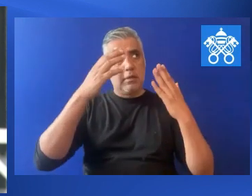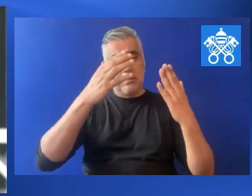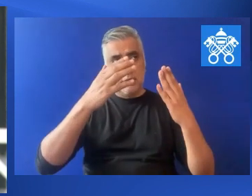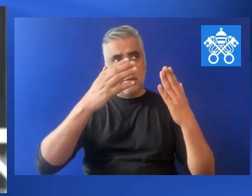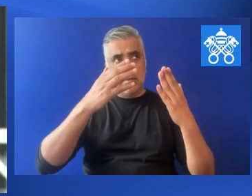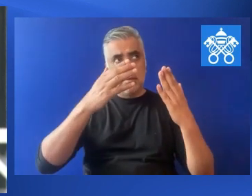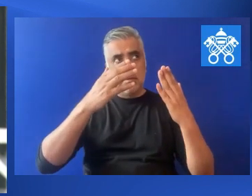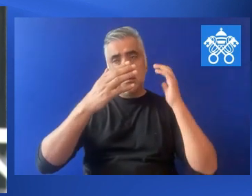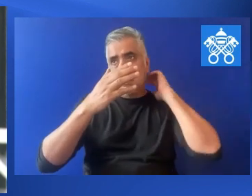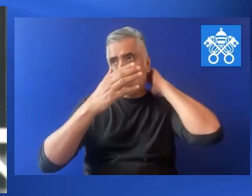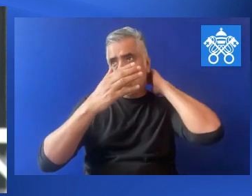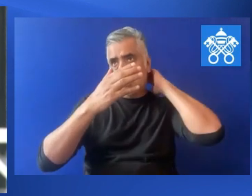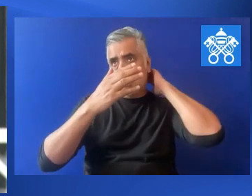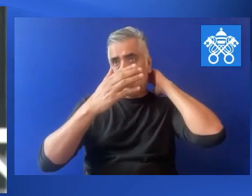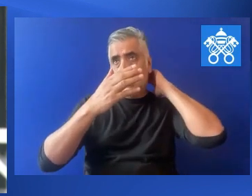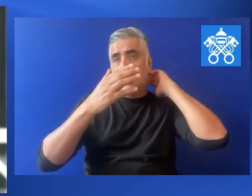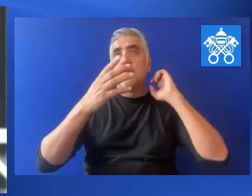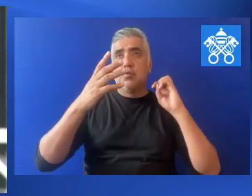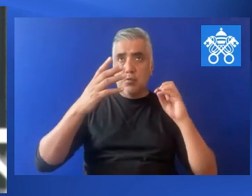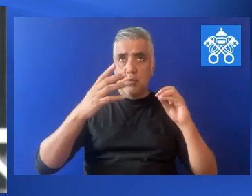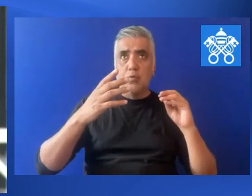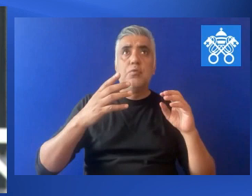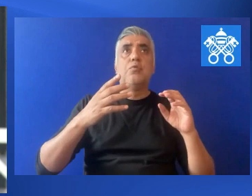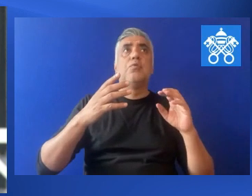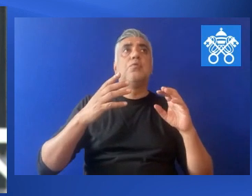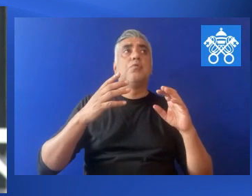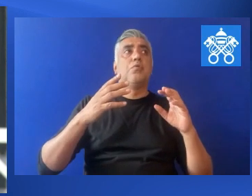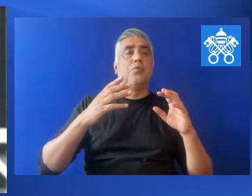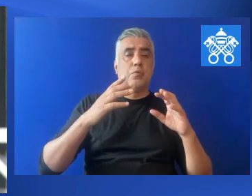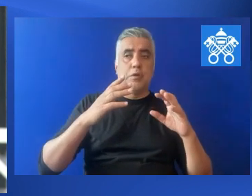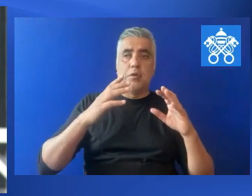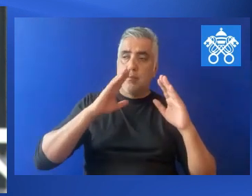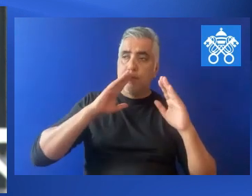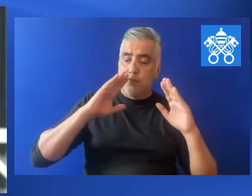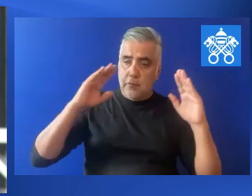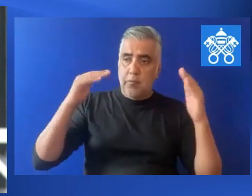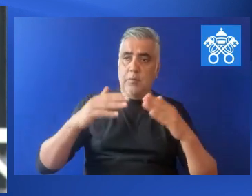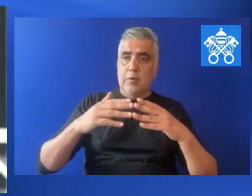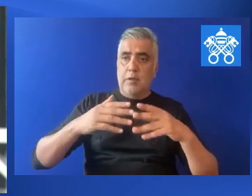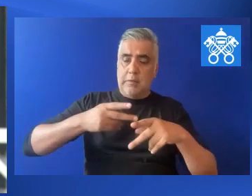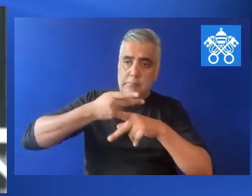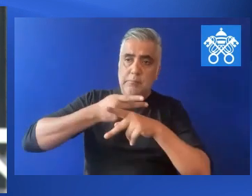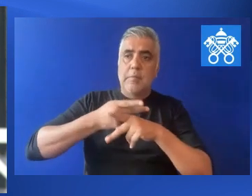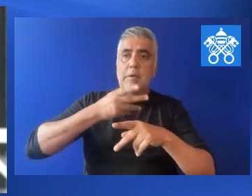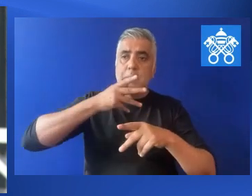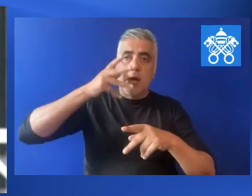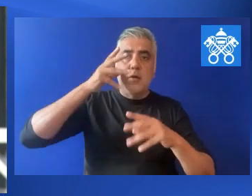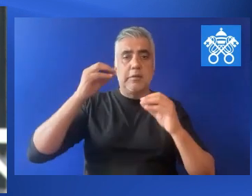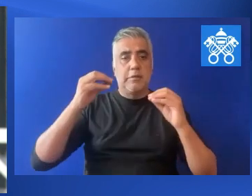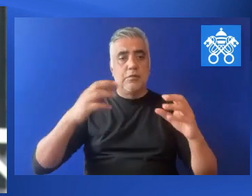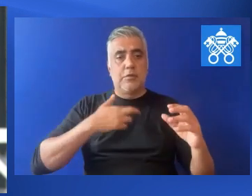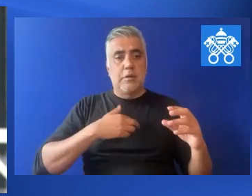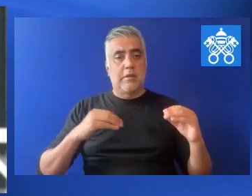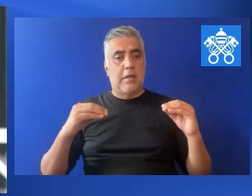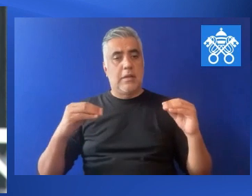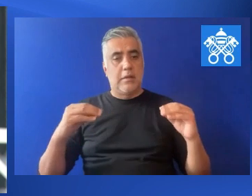McClellan y todos los santos y santas que se dedicaron a la educación, que sostenga el trabajo cotidiano de